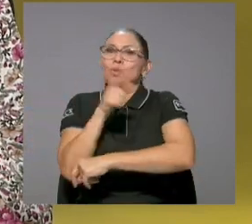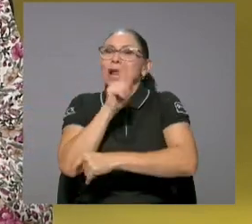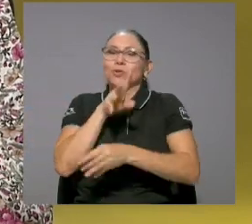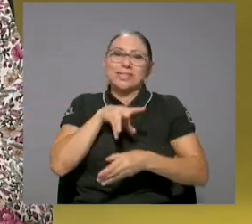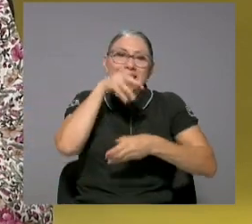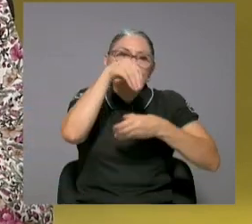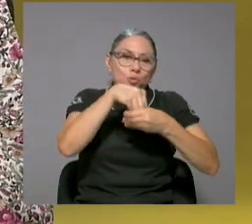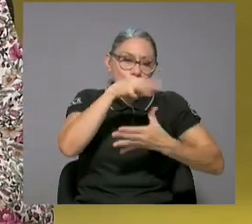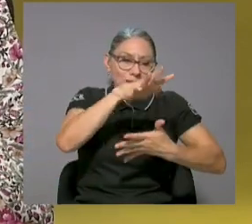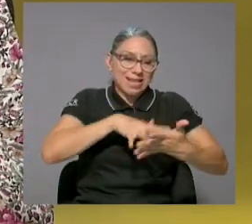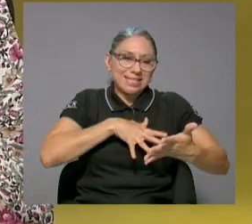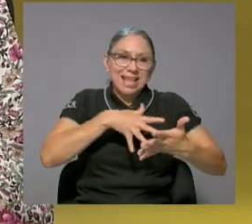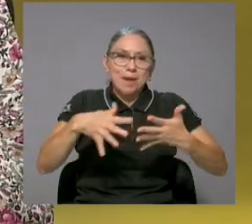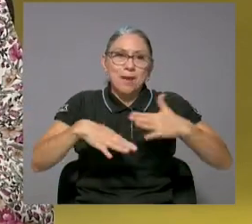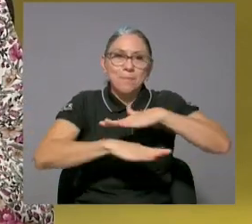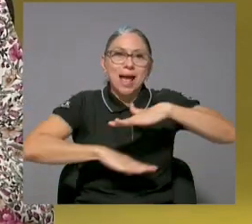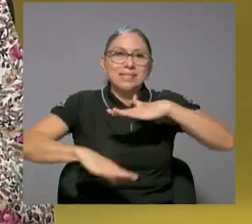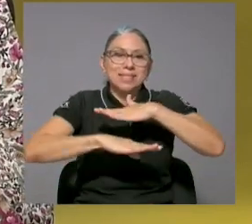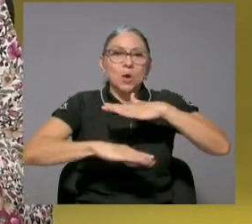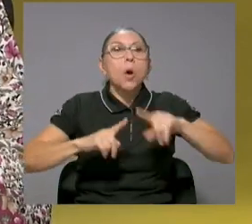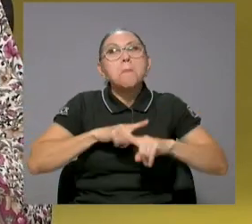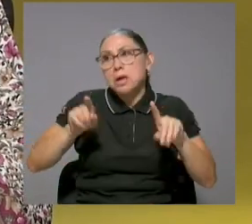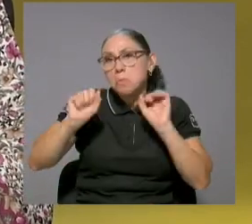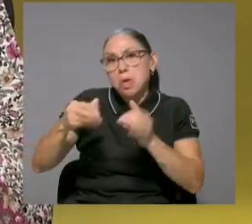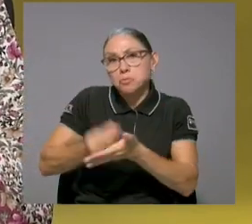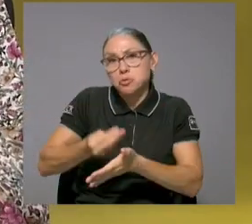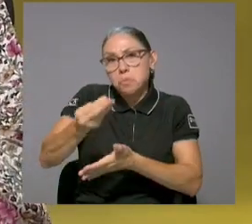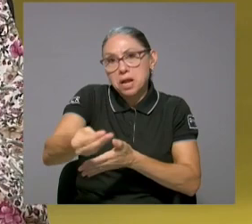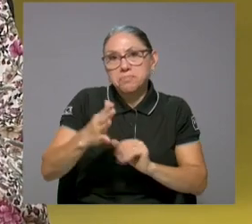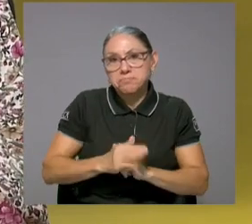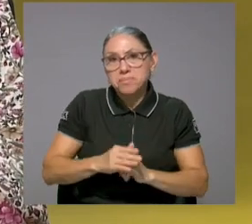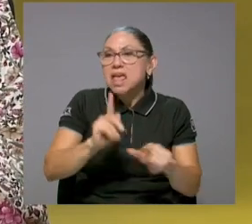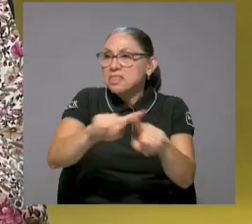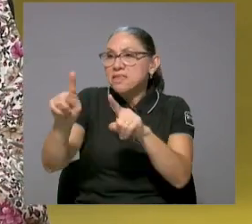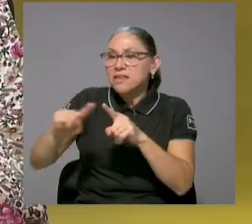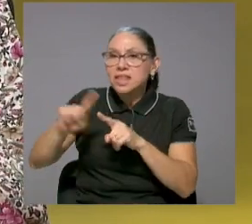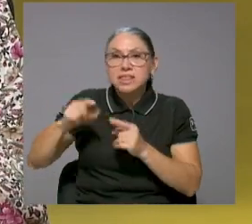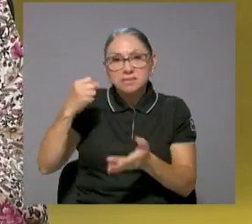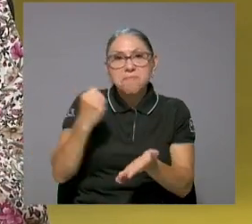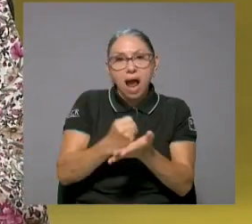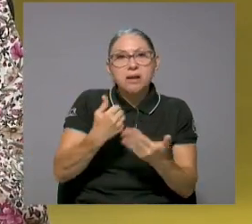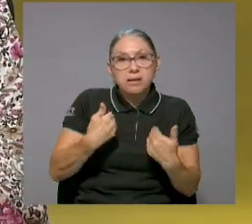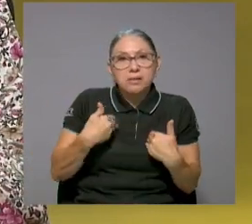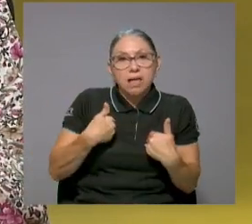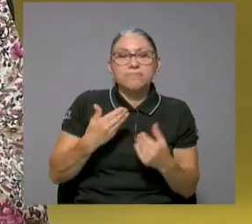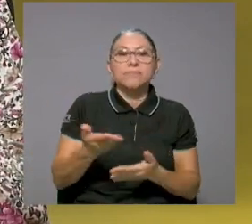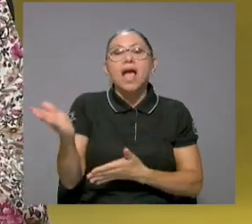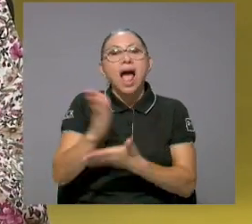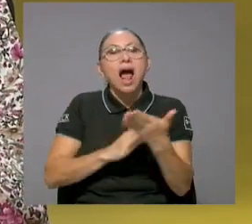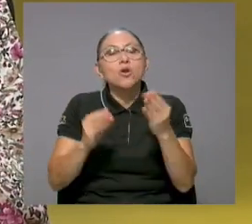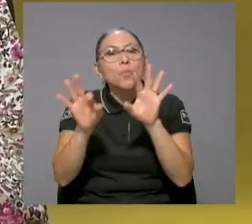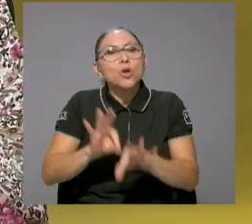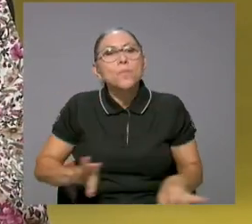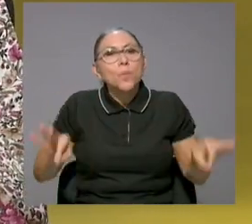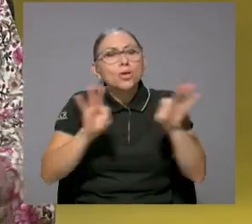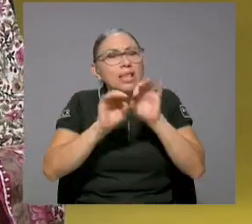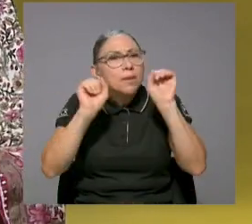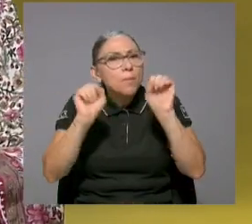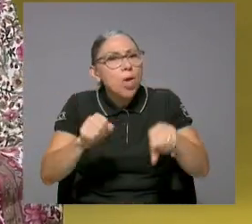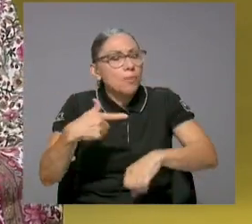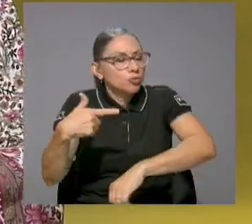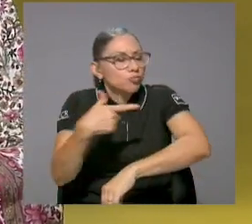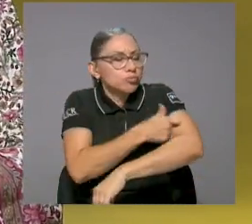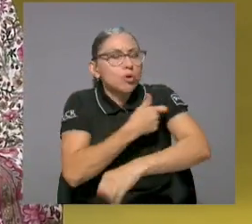vacunación, pero sí podemos adquirir la vacuna. Existen diferentes marcas, y una cosa muy importante es que nos podemos aplicar la vacuna en cualquier